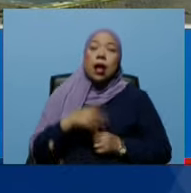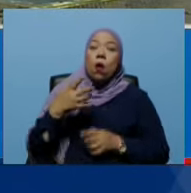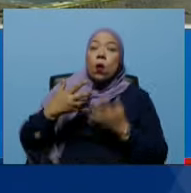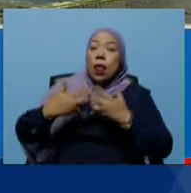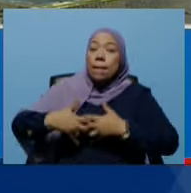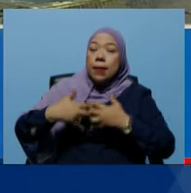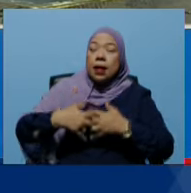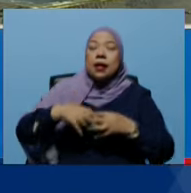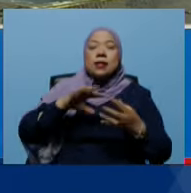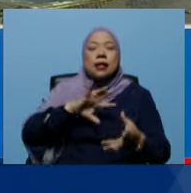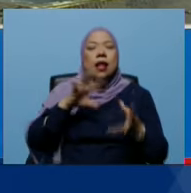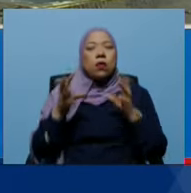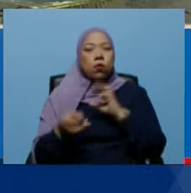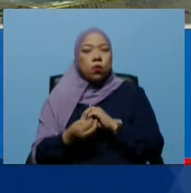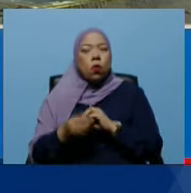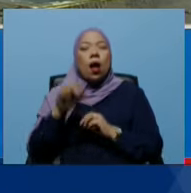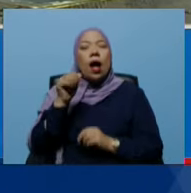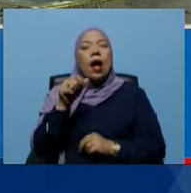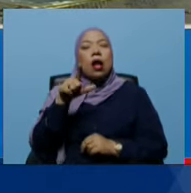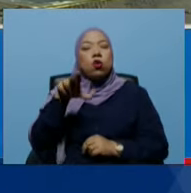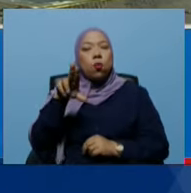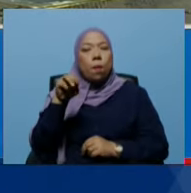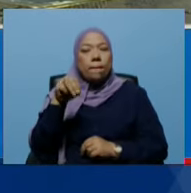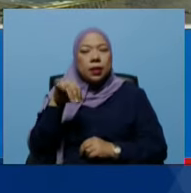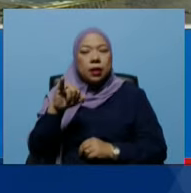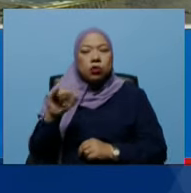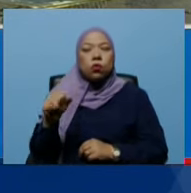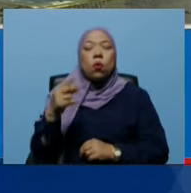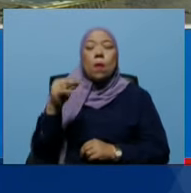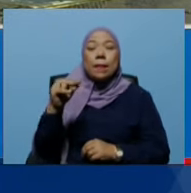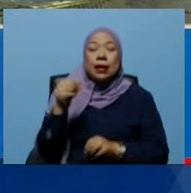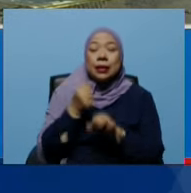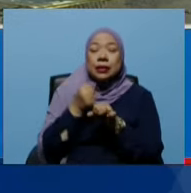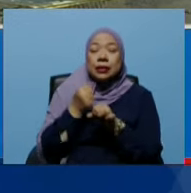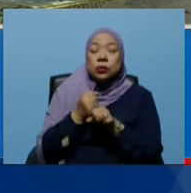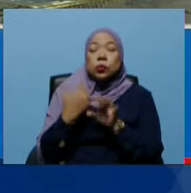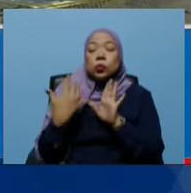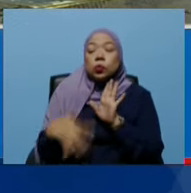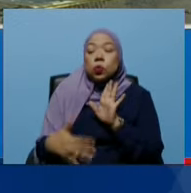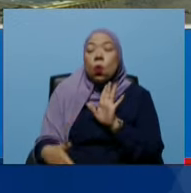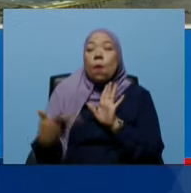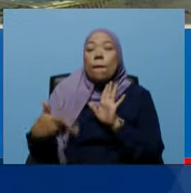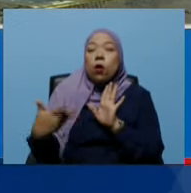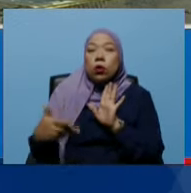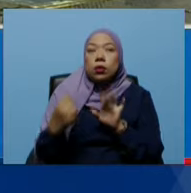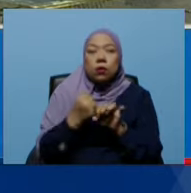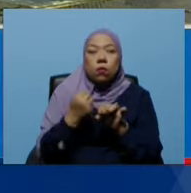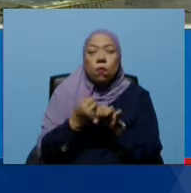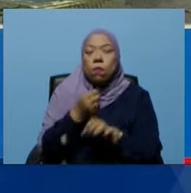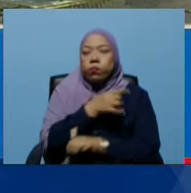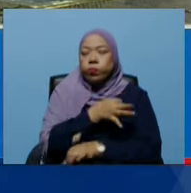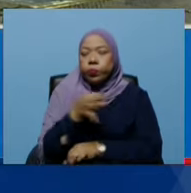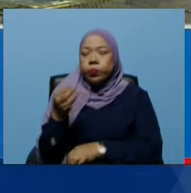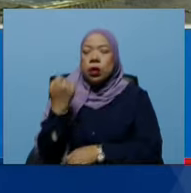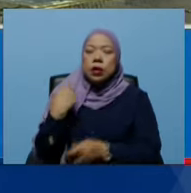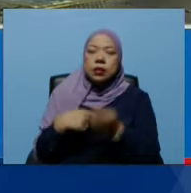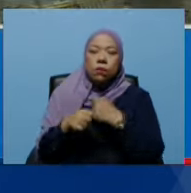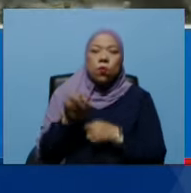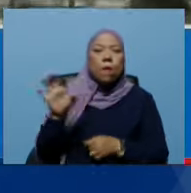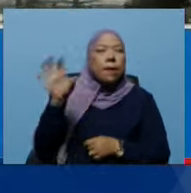empresa transformadora de aluminio con alto valor agregado y una calidad